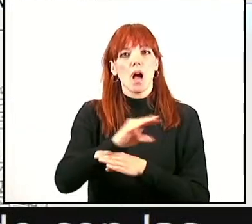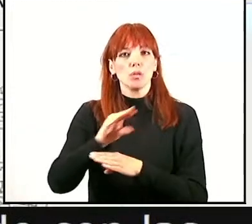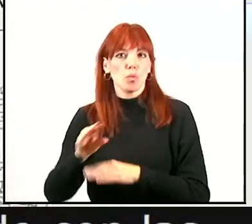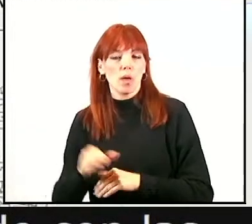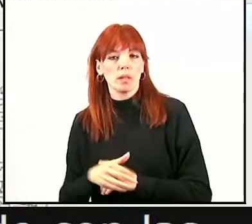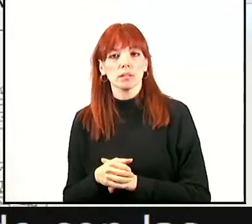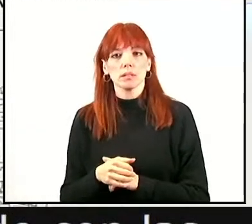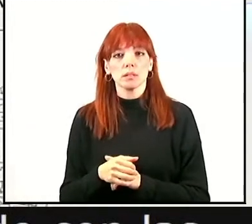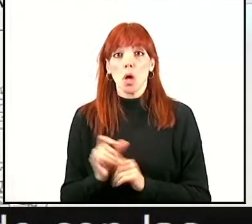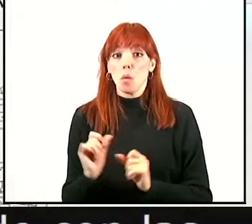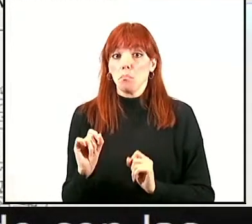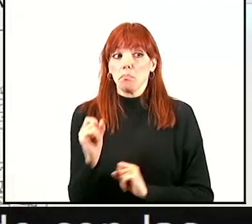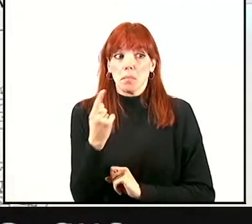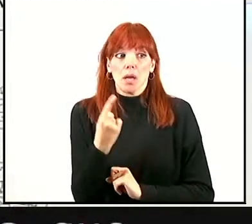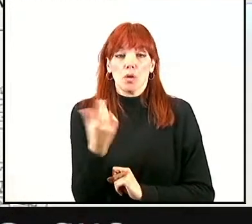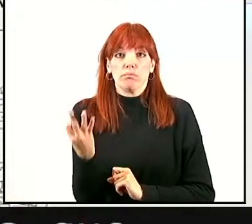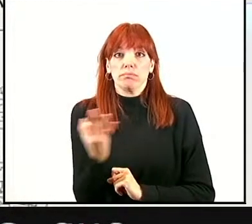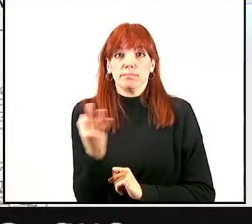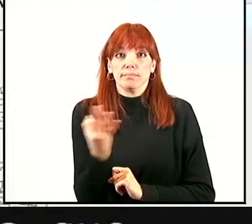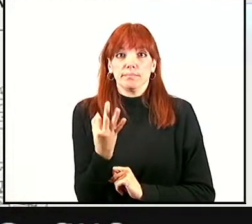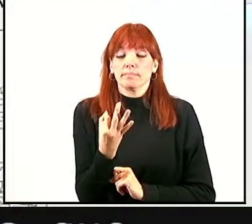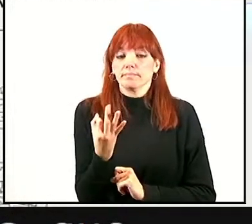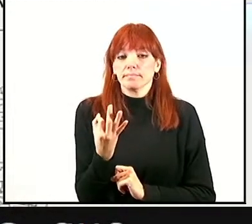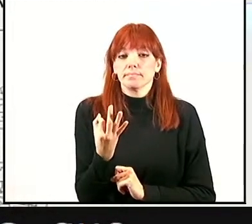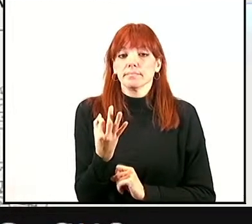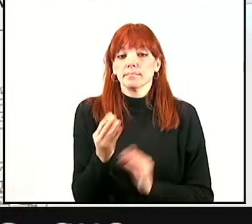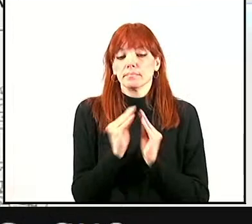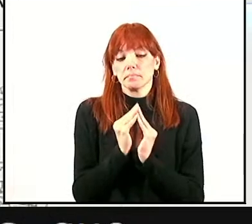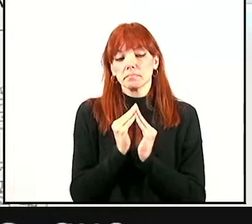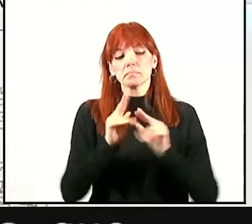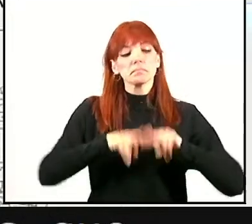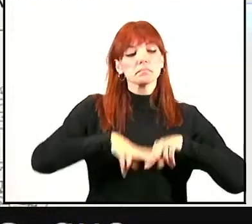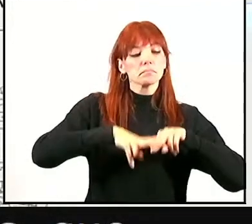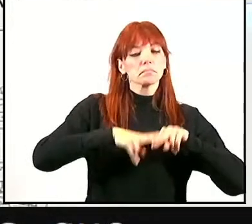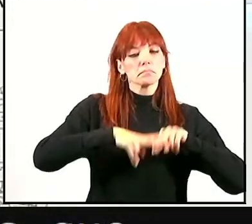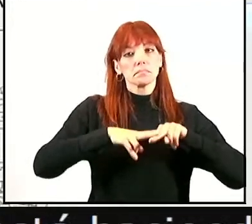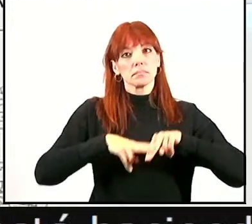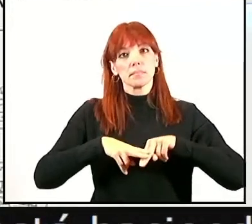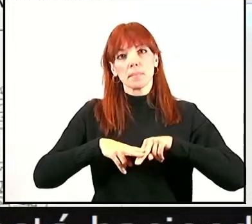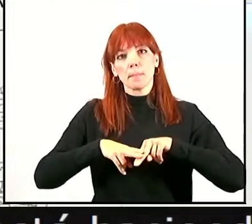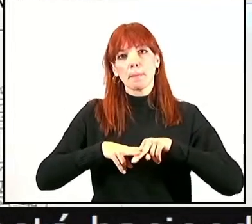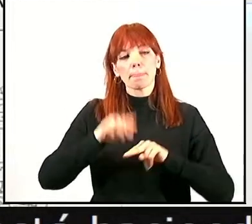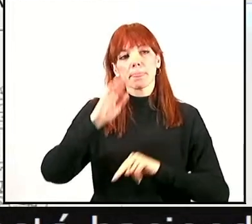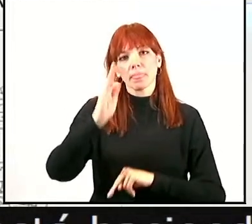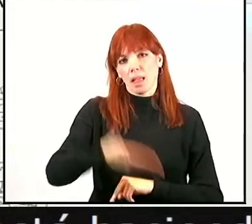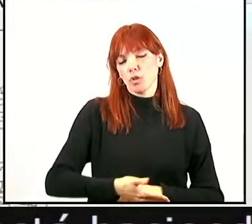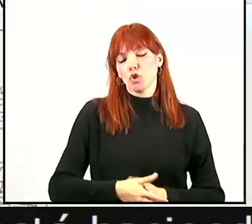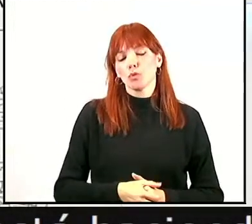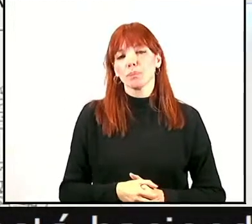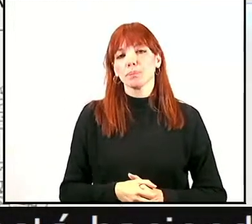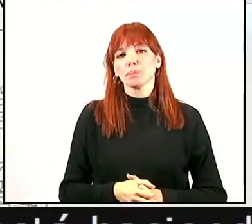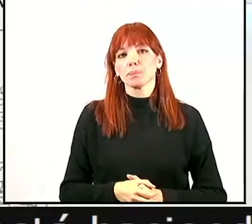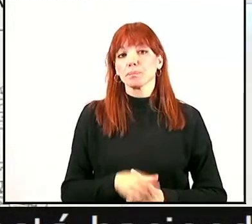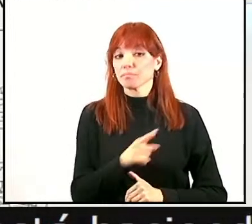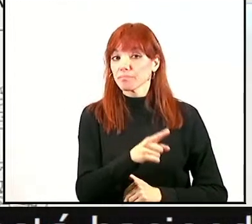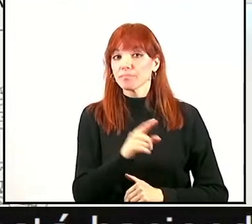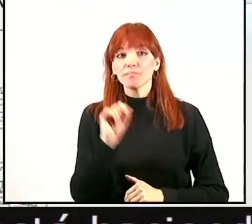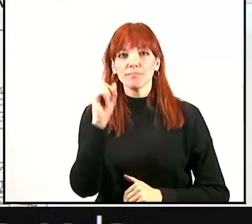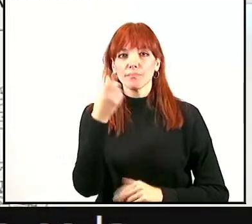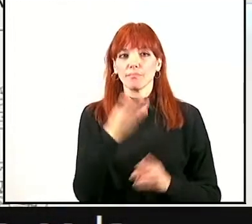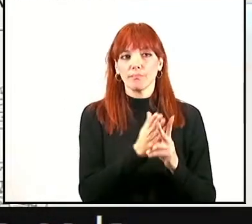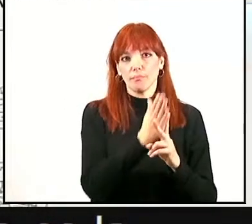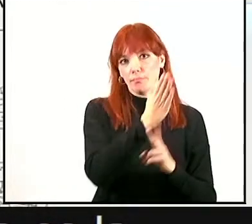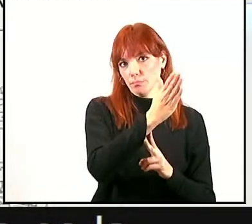primero habrá que hacer, que es lo que se está haciendo ya, una valoración de daños producidos. Esa es la primera línea de 4